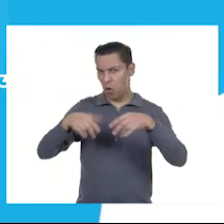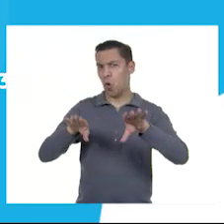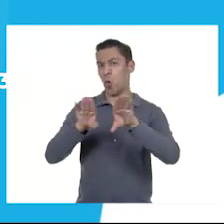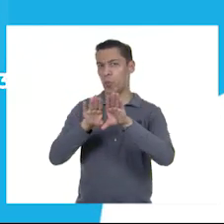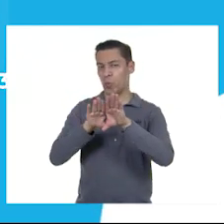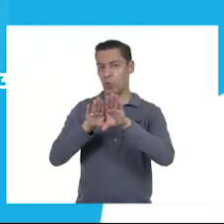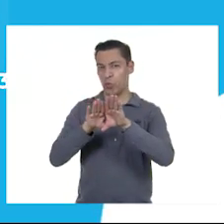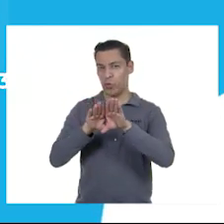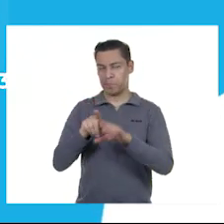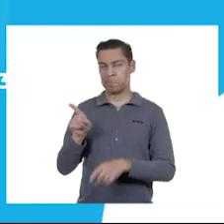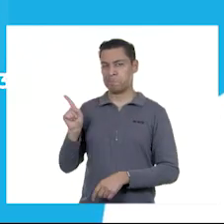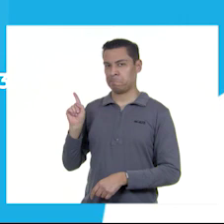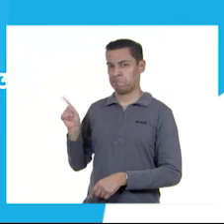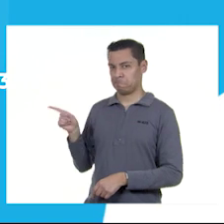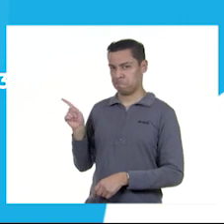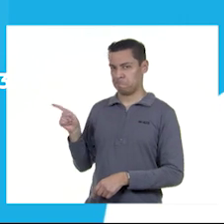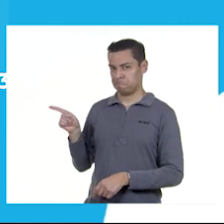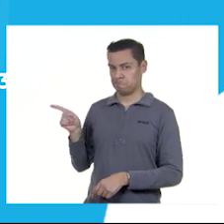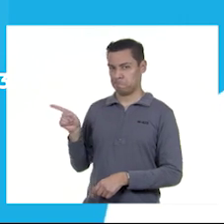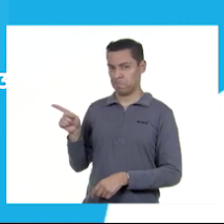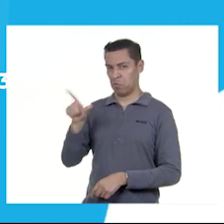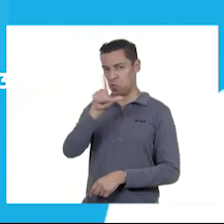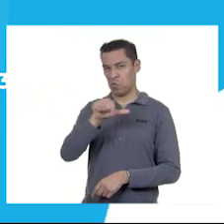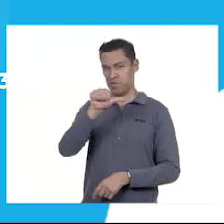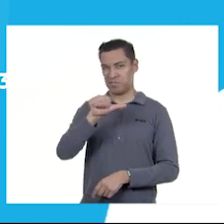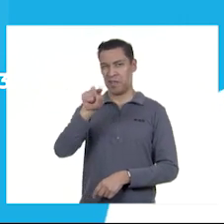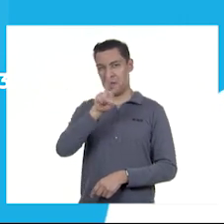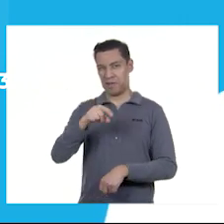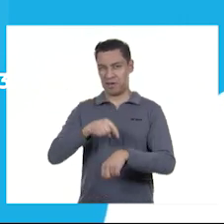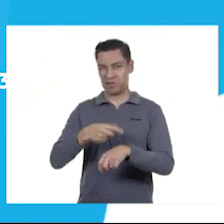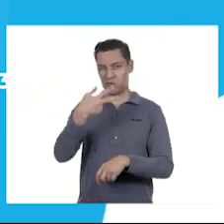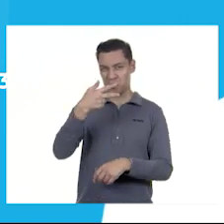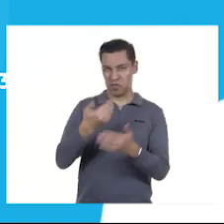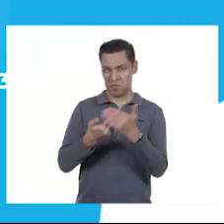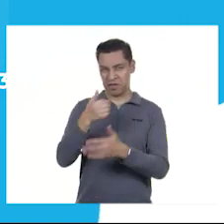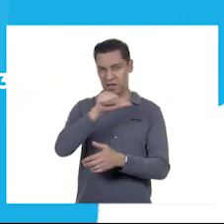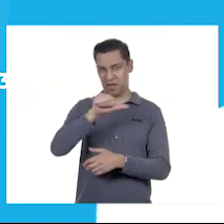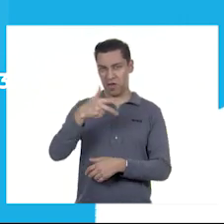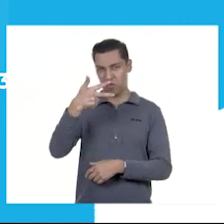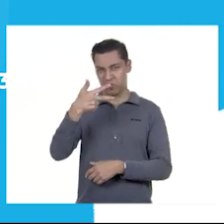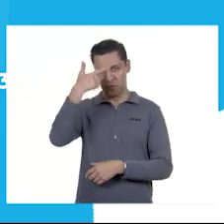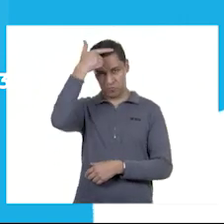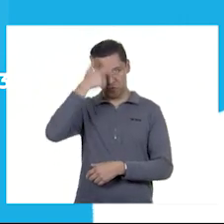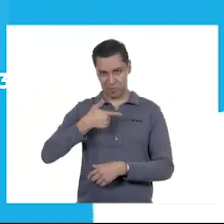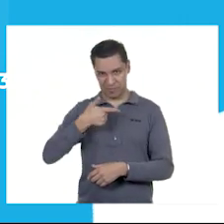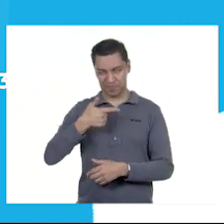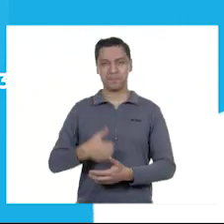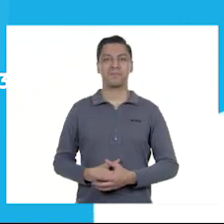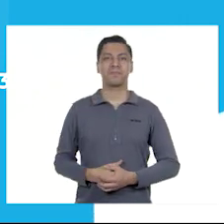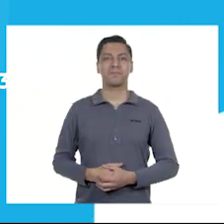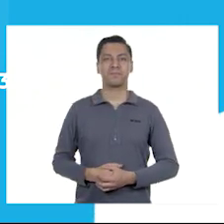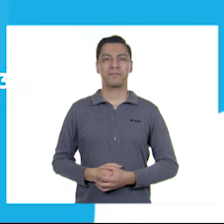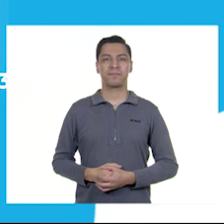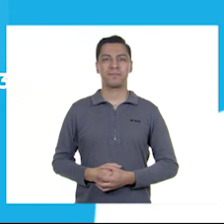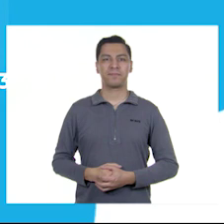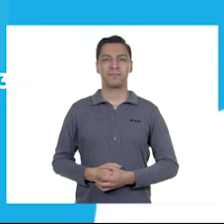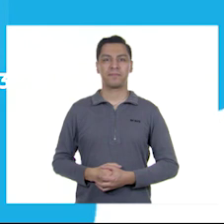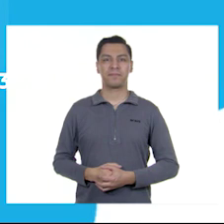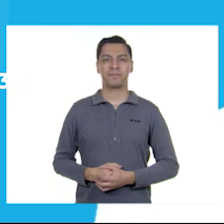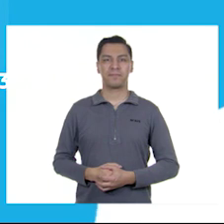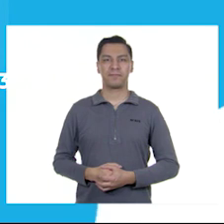teléfono 55 41 72 04 13. 100 líneas.